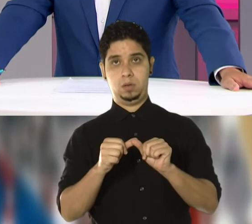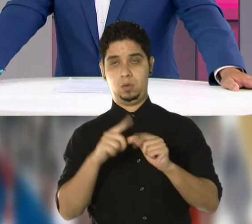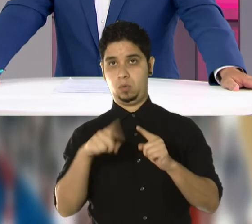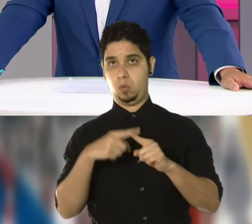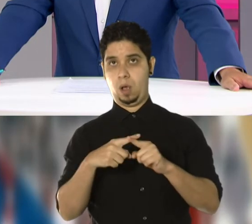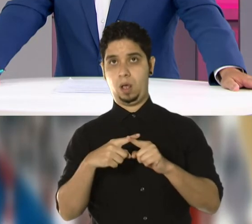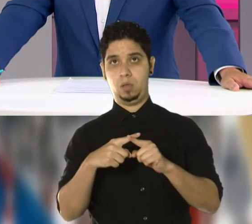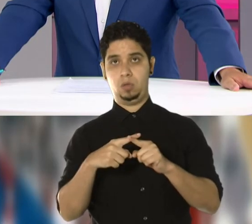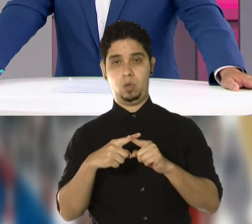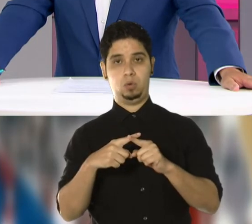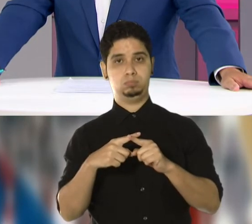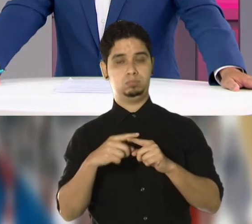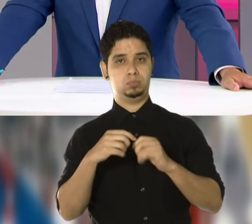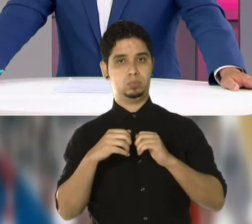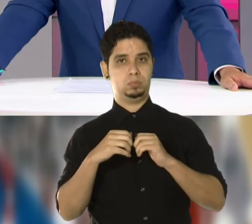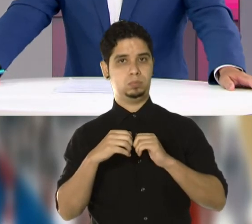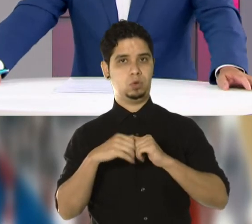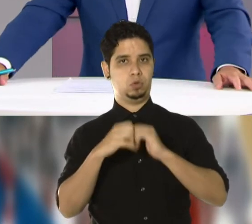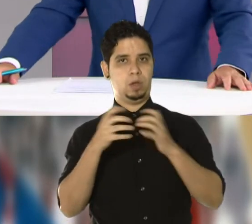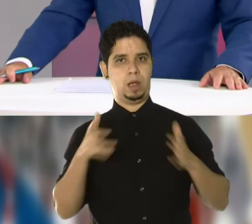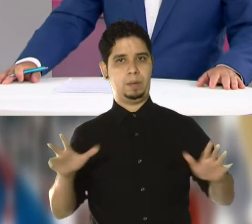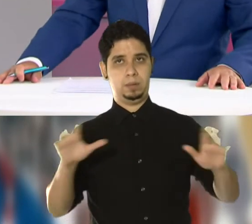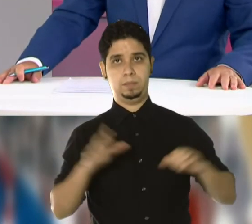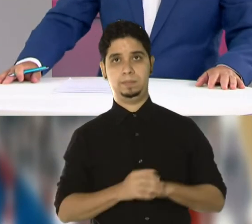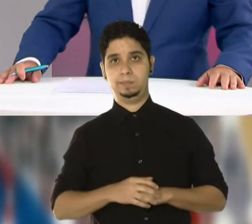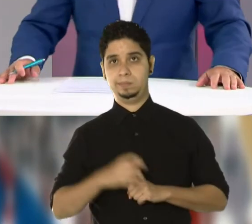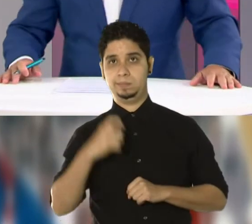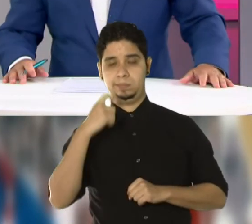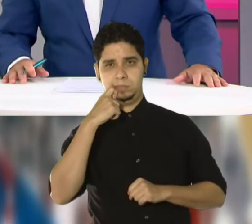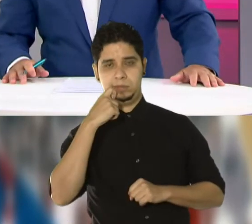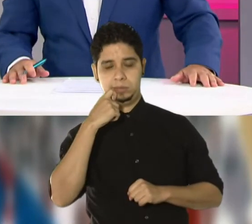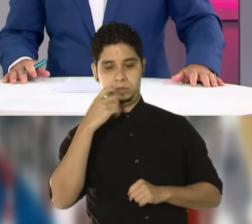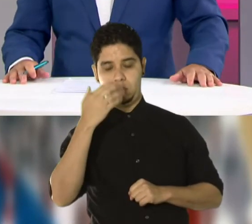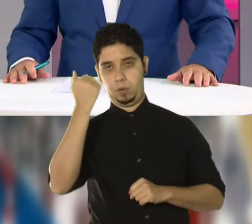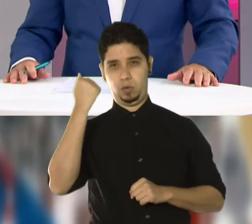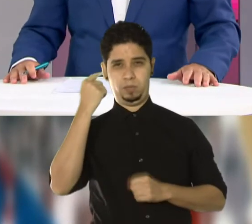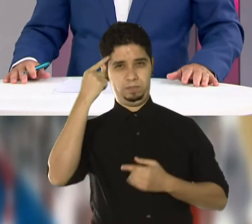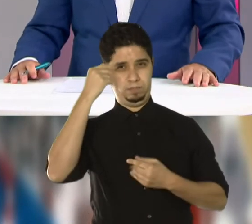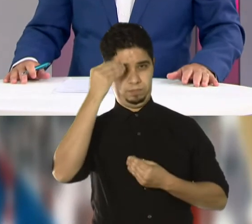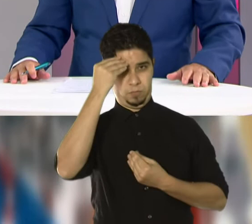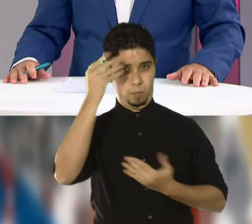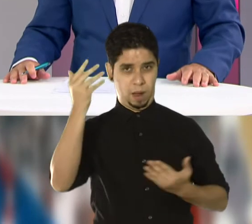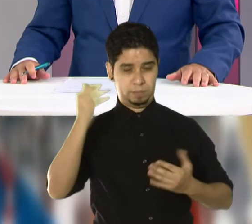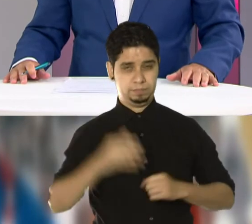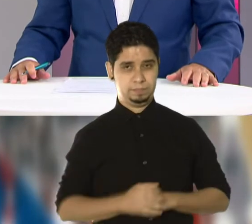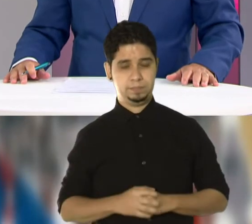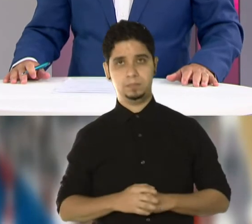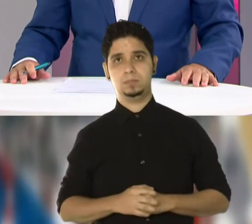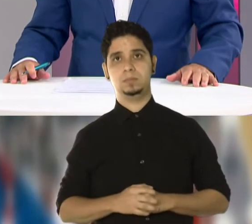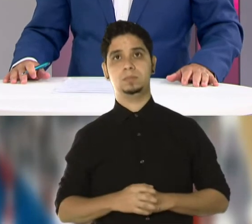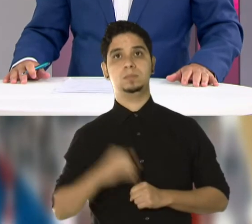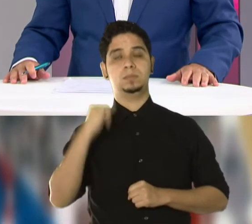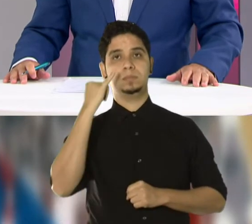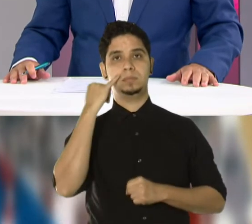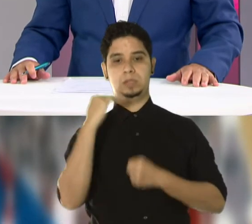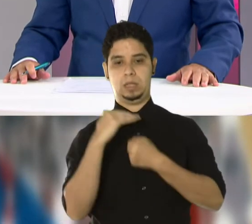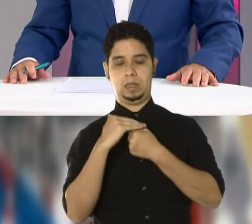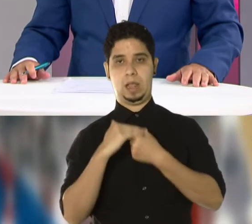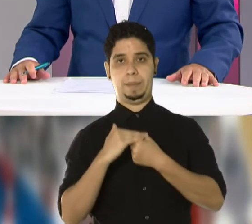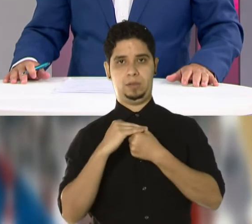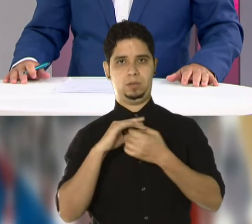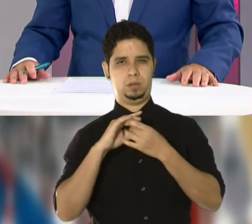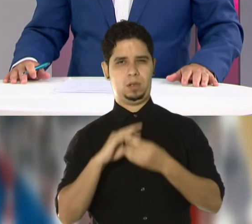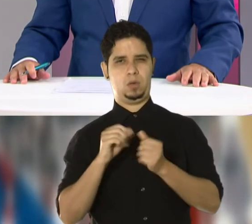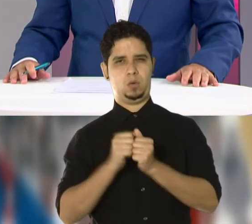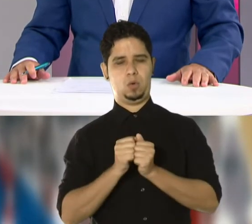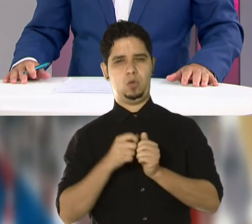la industria de la construcción. Ahorita a mí se me olvidó mencionar algo, y es que si la presión en los